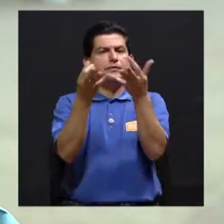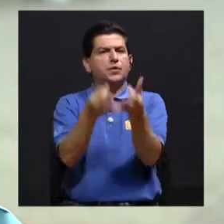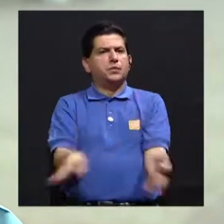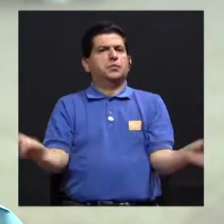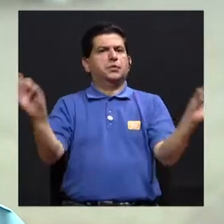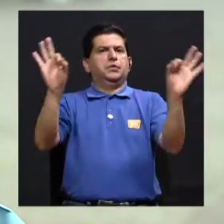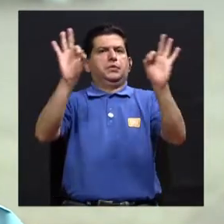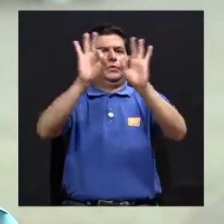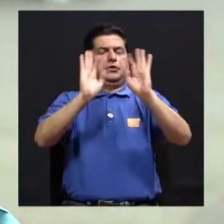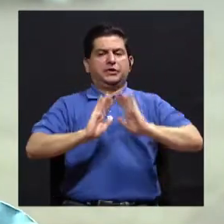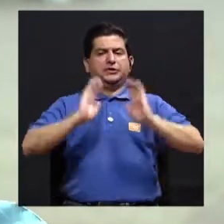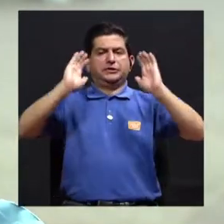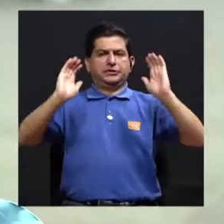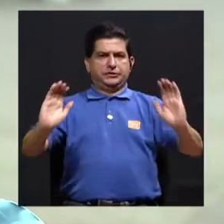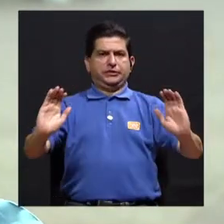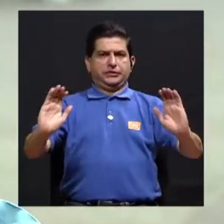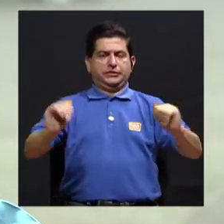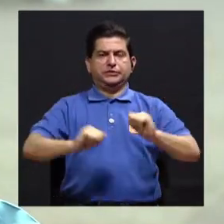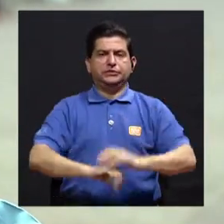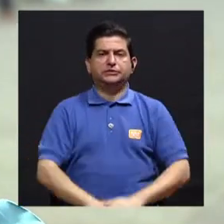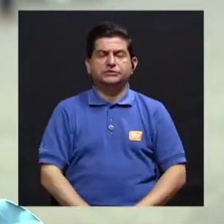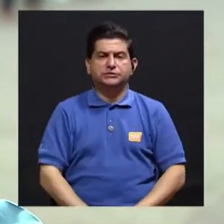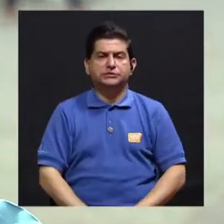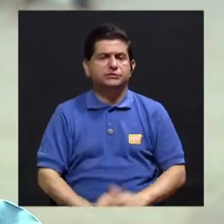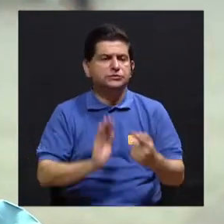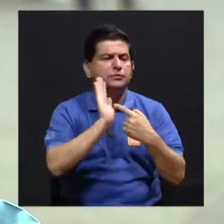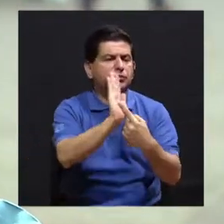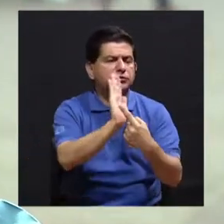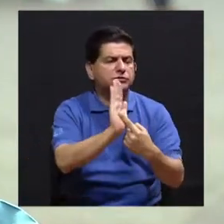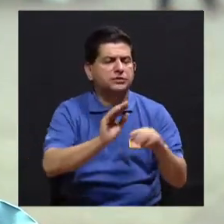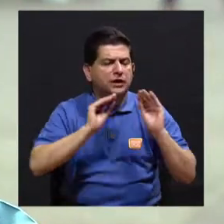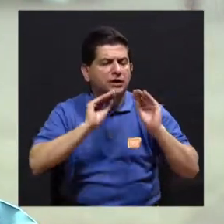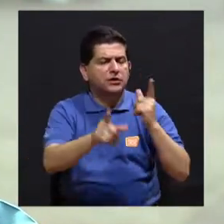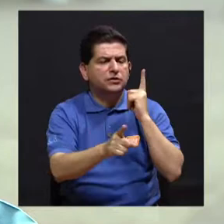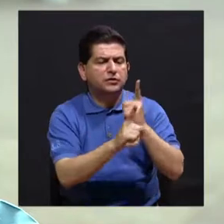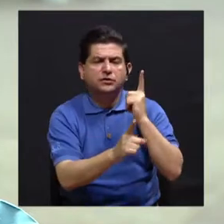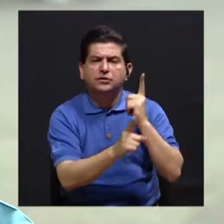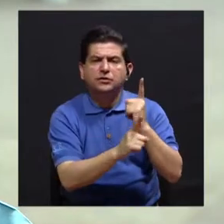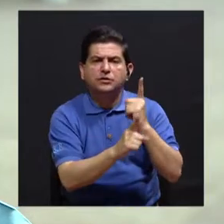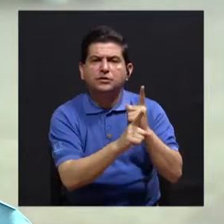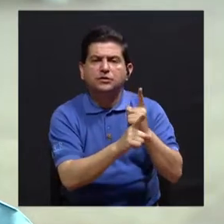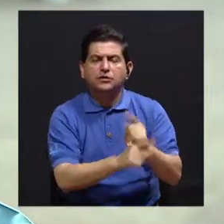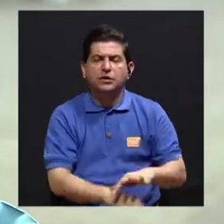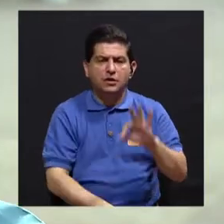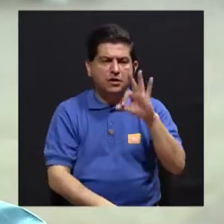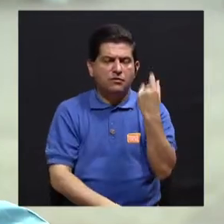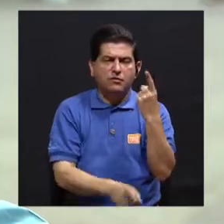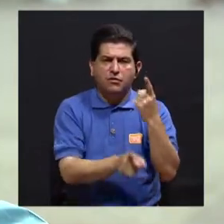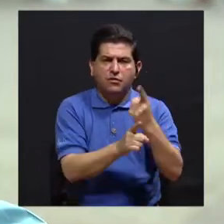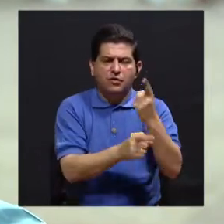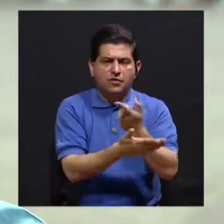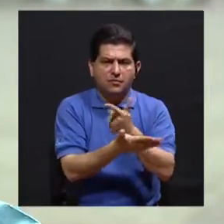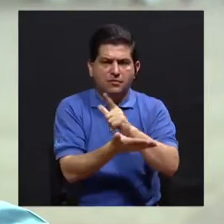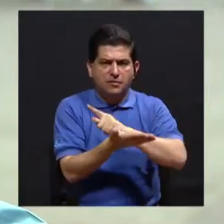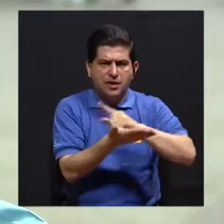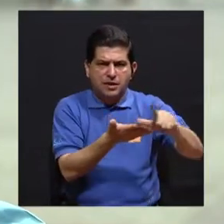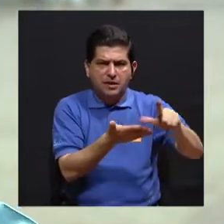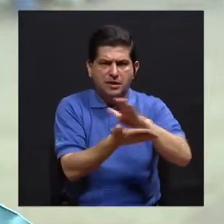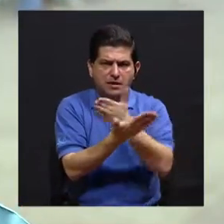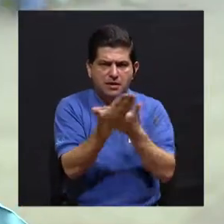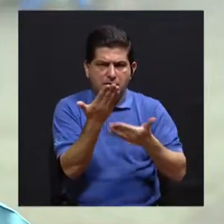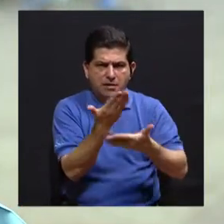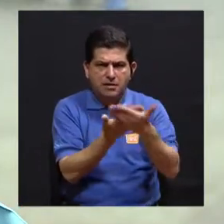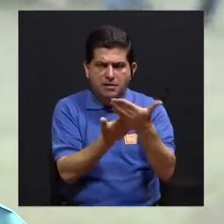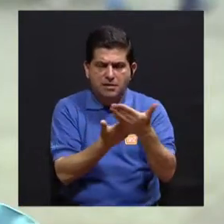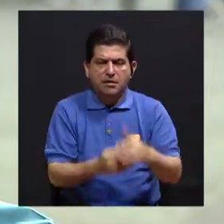Es importante entonces que a nuestros niños les mostremos y les enseñemos correctamente cuál es la manera correcta de lavarse las